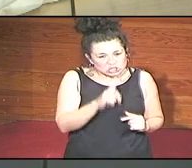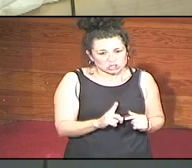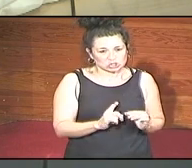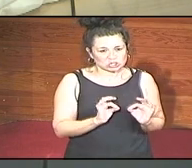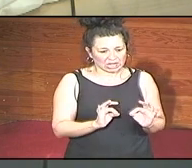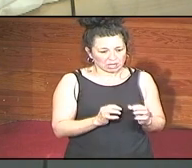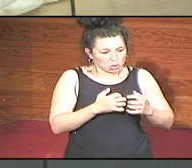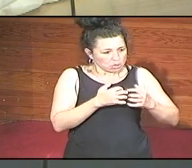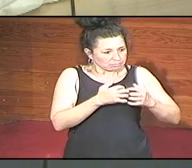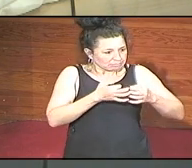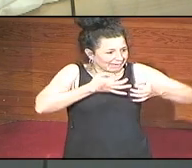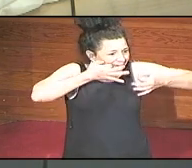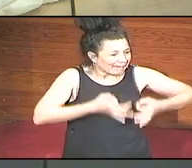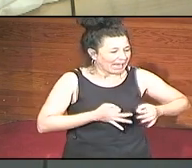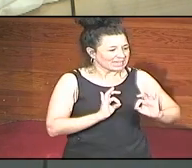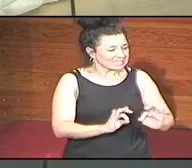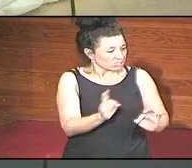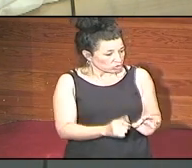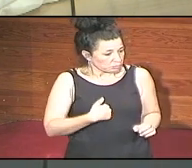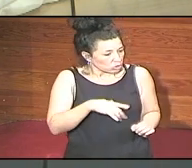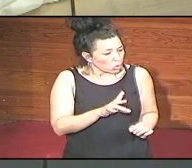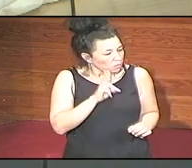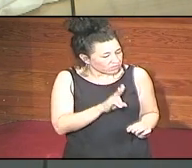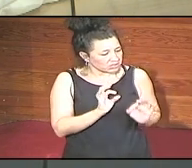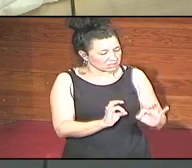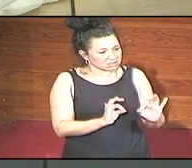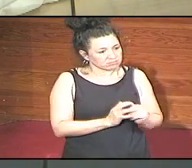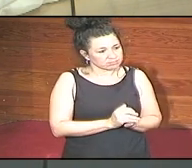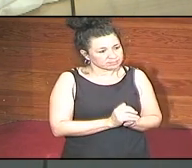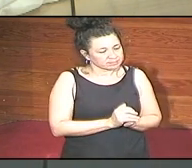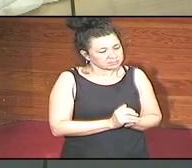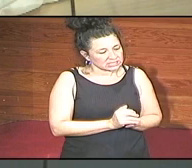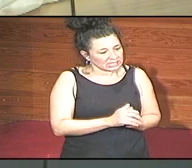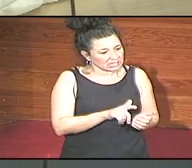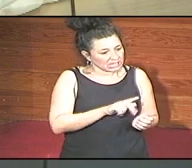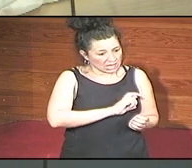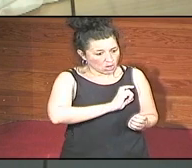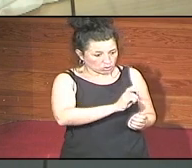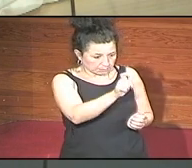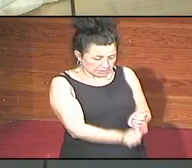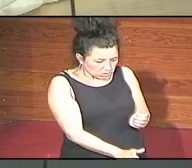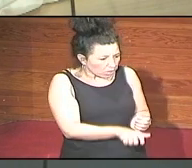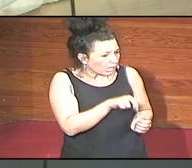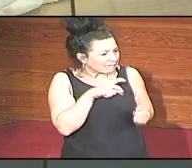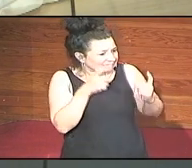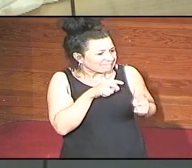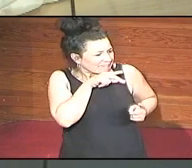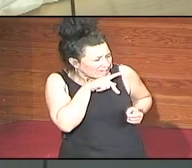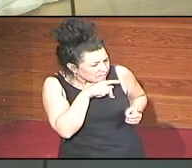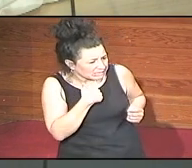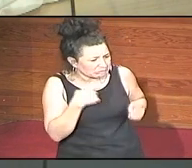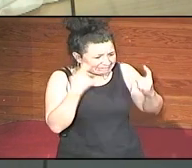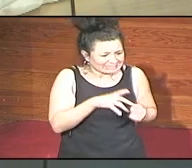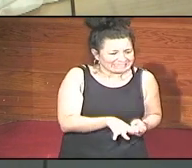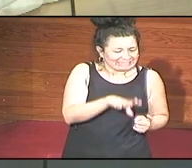motor pero al fin y al cabo si se ocurre que se respeta que el otro hable como pueda y tú intentas entenderle y